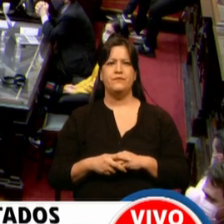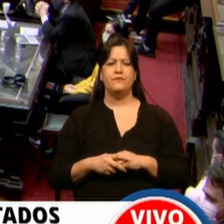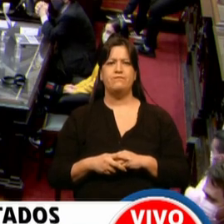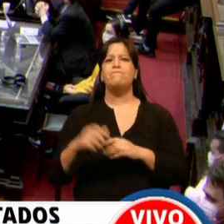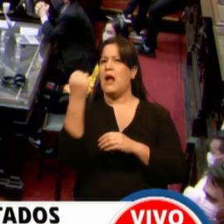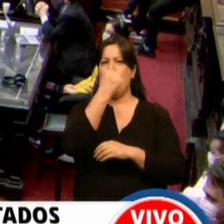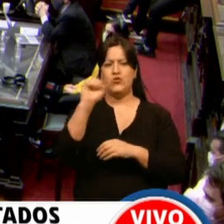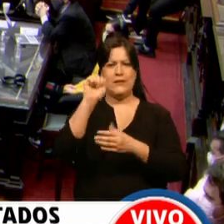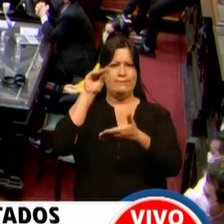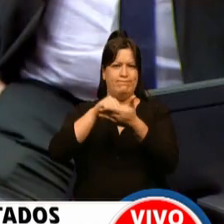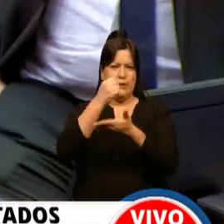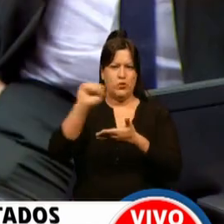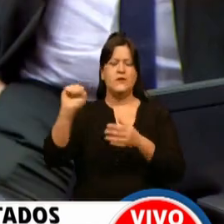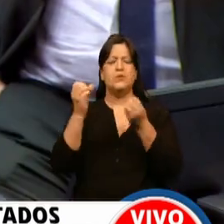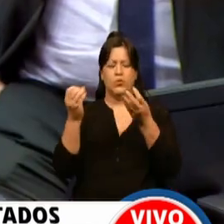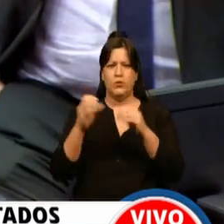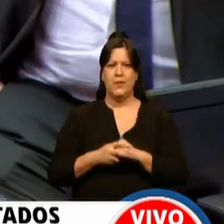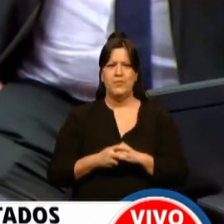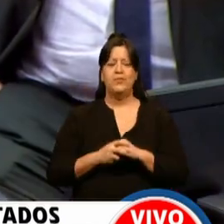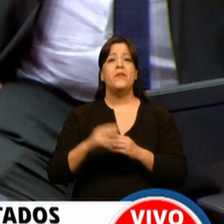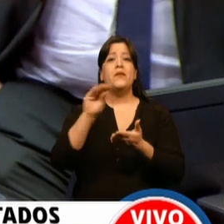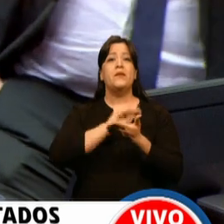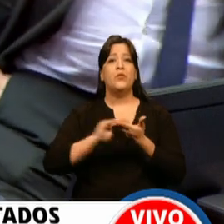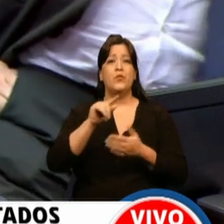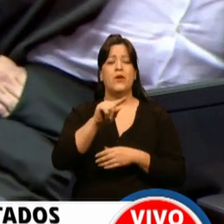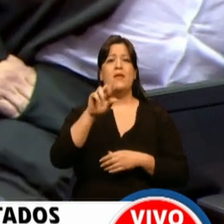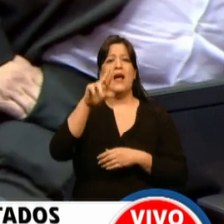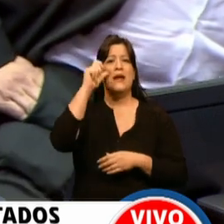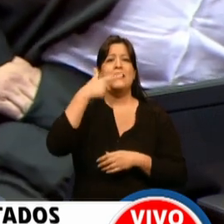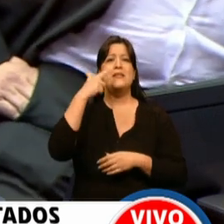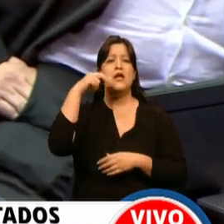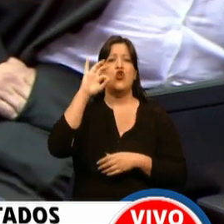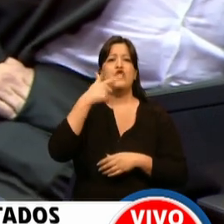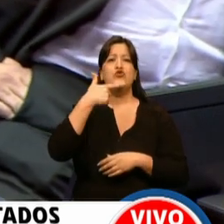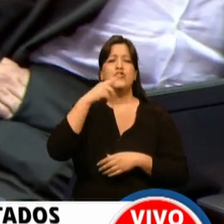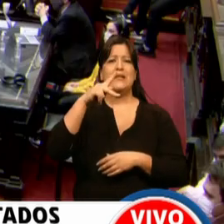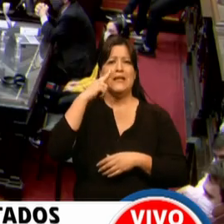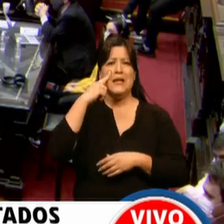ausente a la hora de votar muy bien diputada vecino esquina